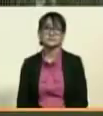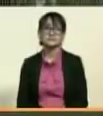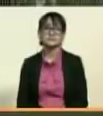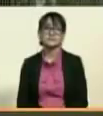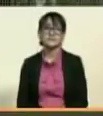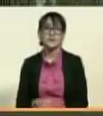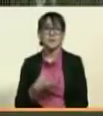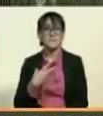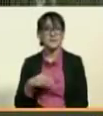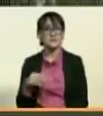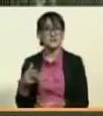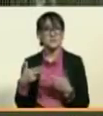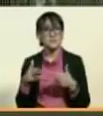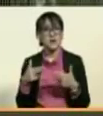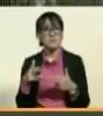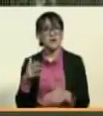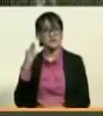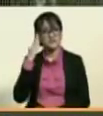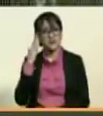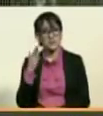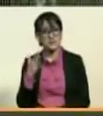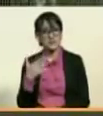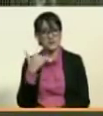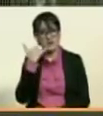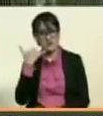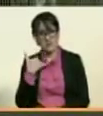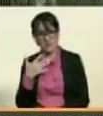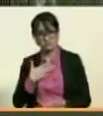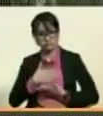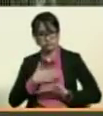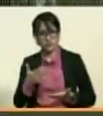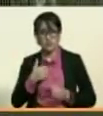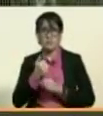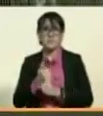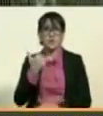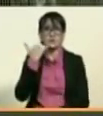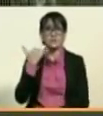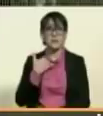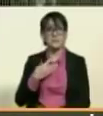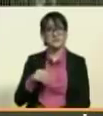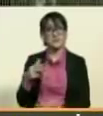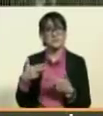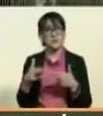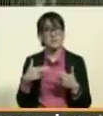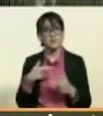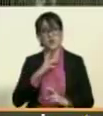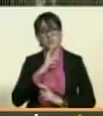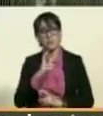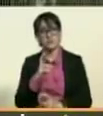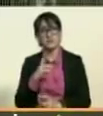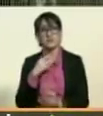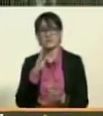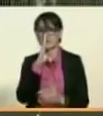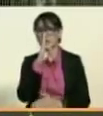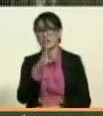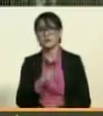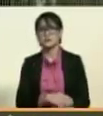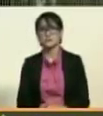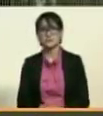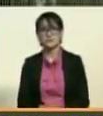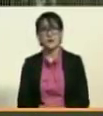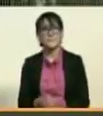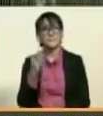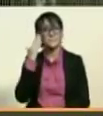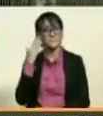Presidente de Panamá sabe que él puede hablar conmigo si me quiere llamar. Espero su llamada. Le responderé a él. Sabe que Venezuela